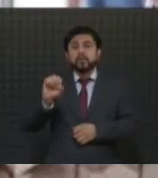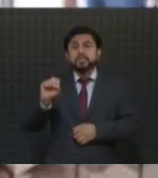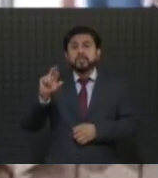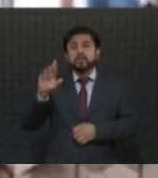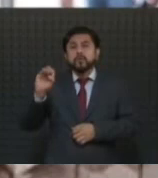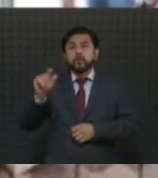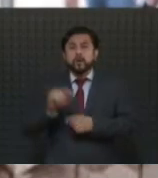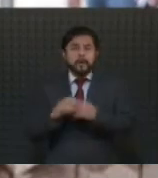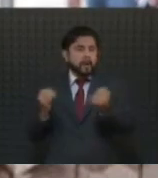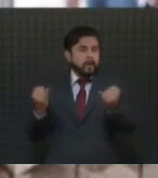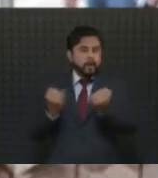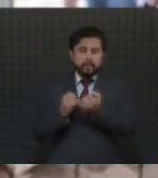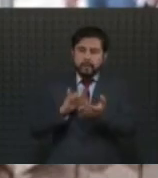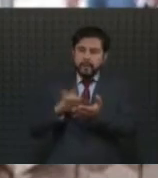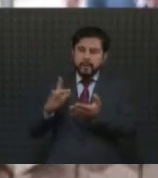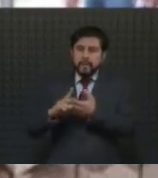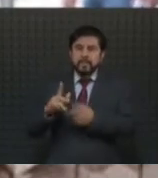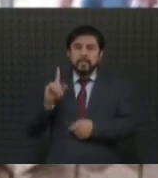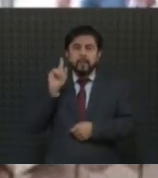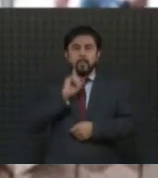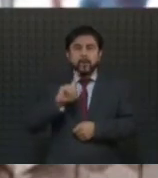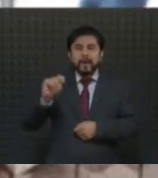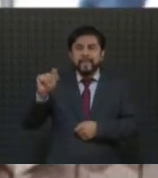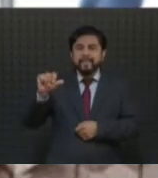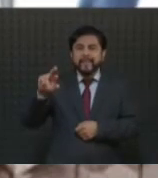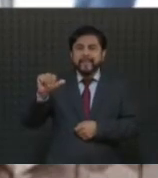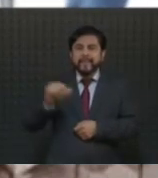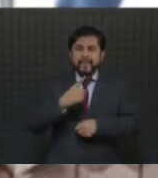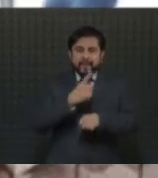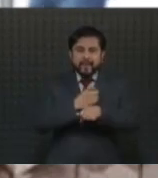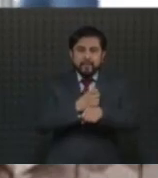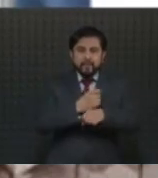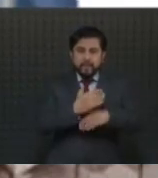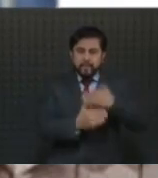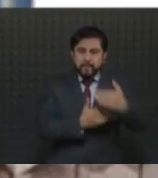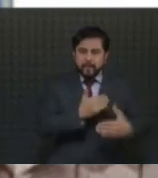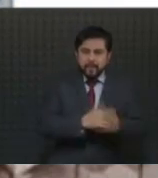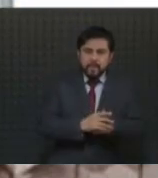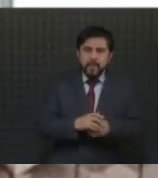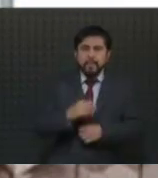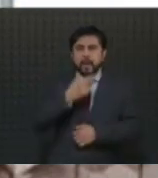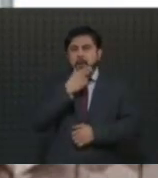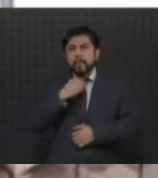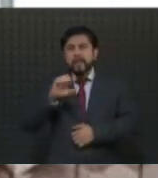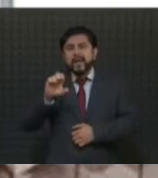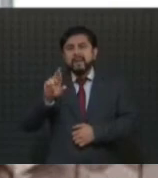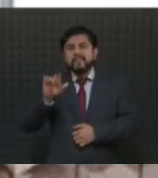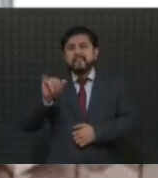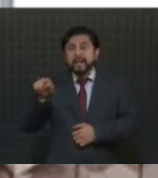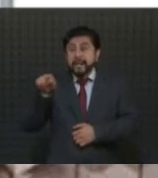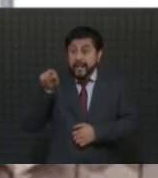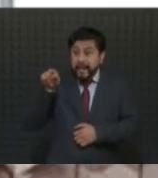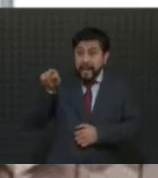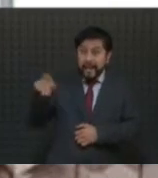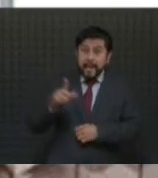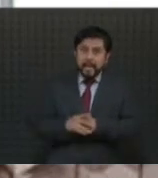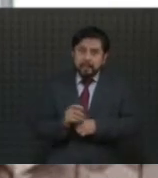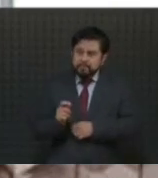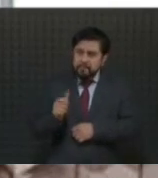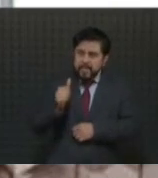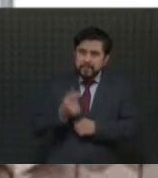de servicios urbanos, a Tania Carro, en su primera etapa a Efraín Morales, que es quien inició con todos estos